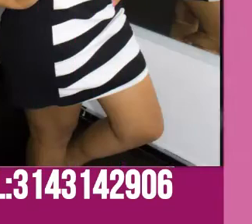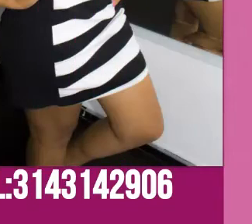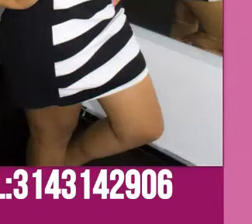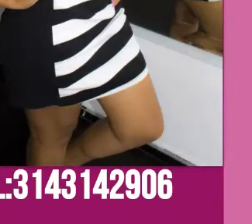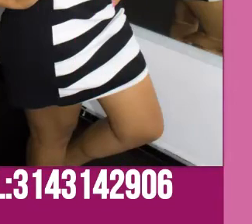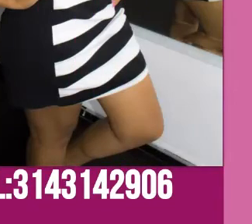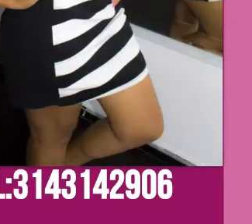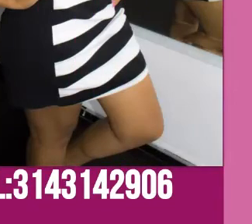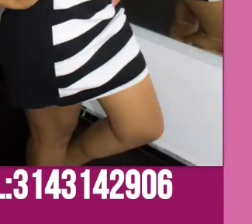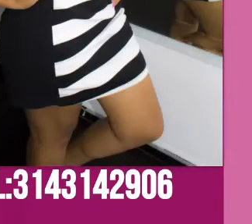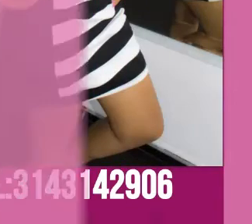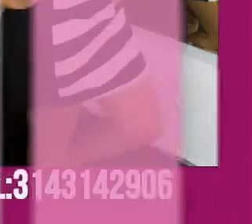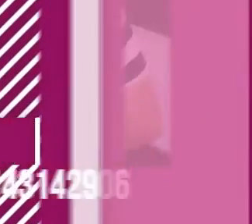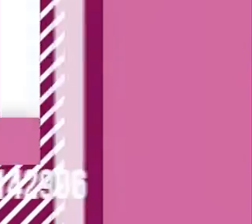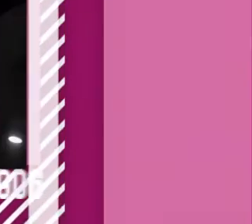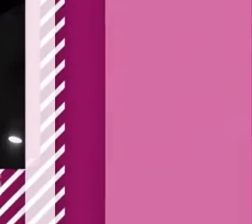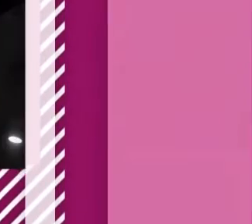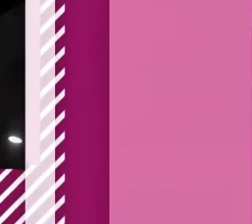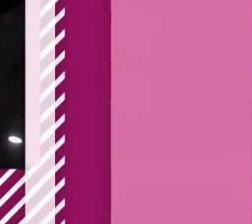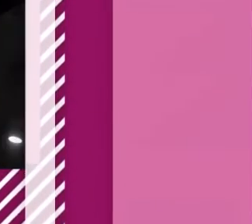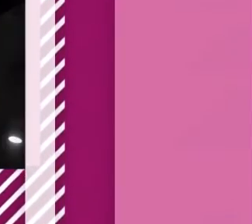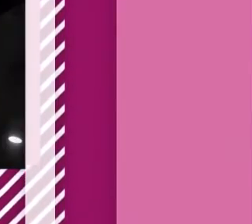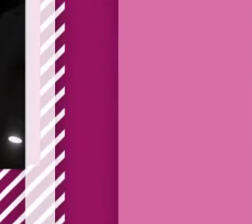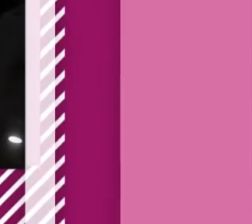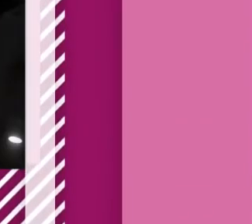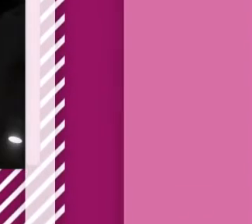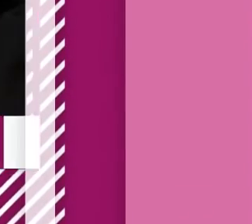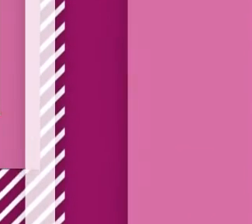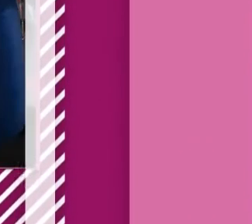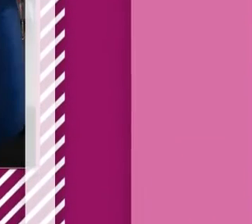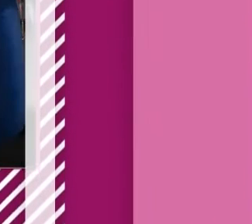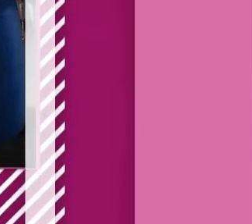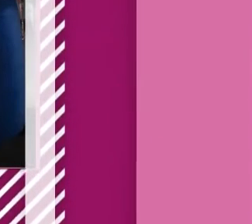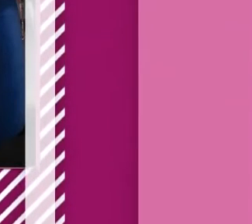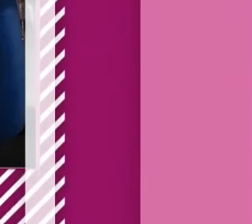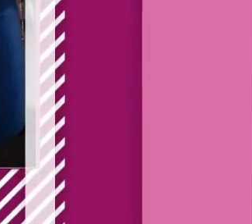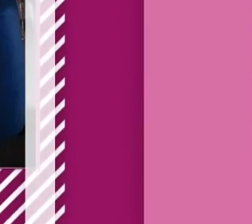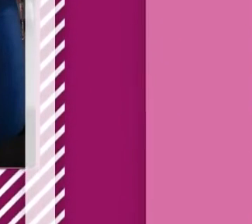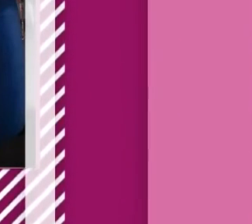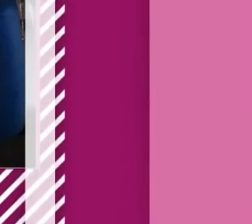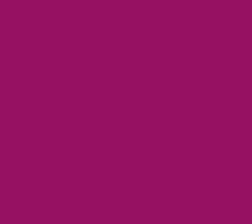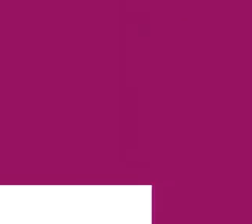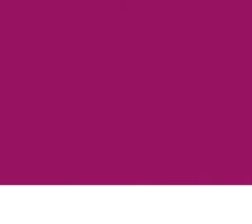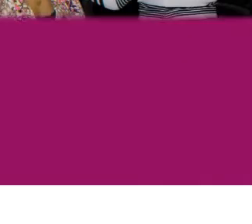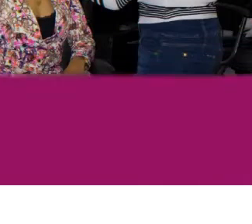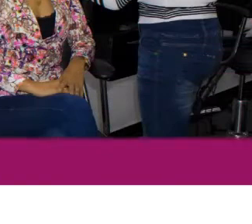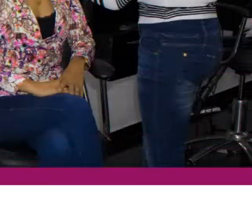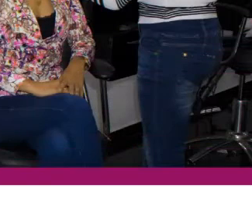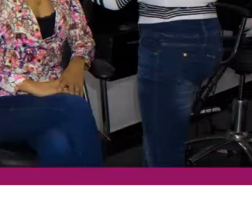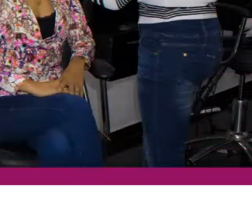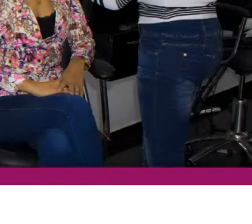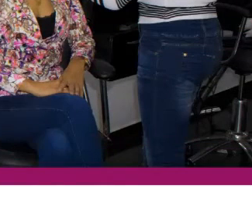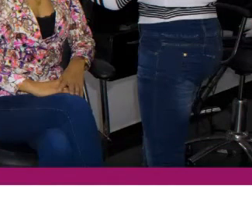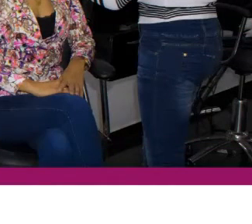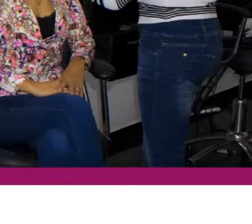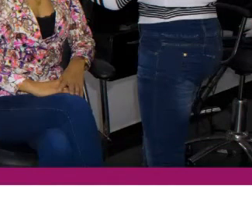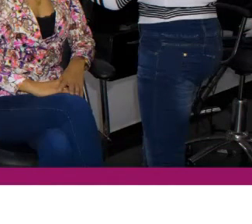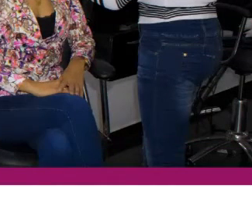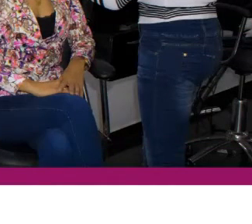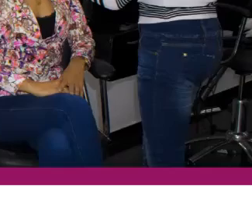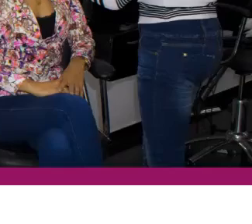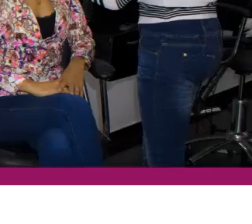personalizada y todo lo que necesitas para verte y sentirte espectacular edwin ortiz asesor de imagen belleza y estilo en un